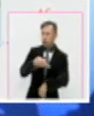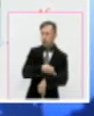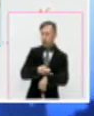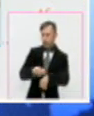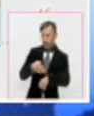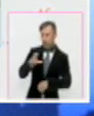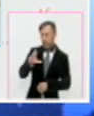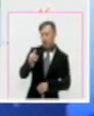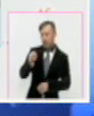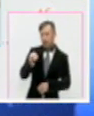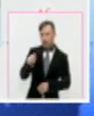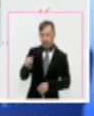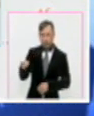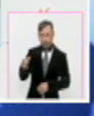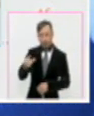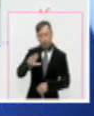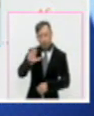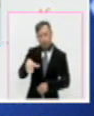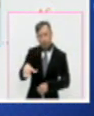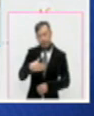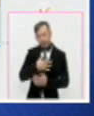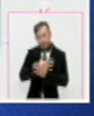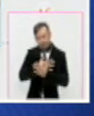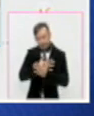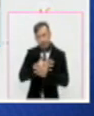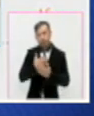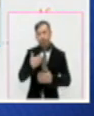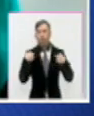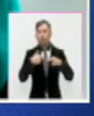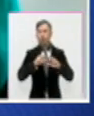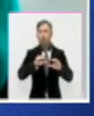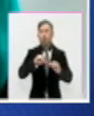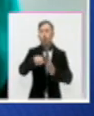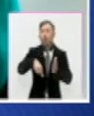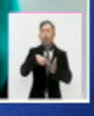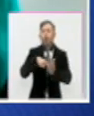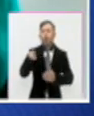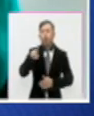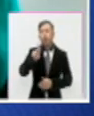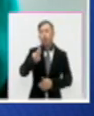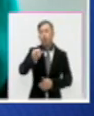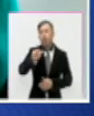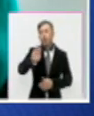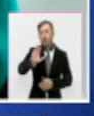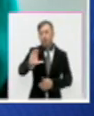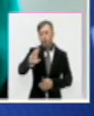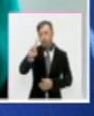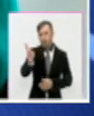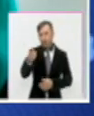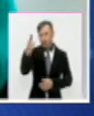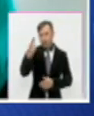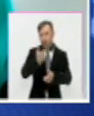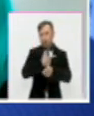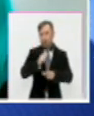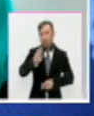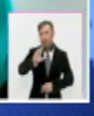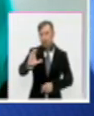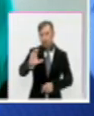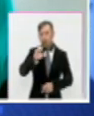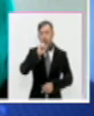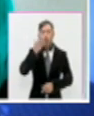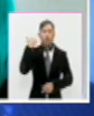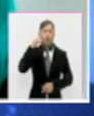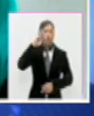Llosa. Fue una de las expresiones que describían aquel sistema que dejamos atrás, justamente excluyendo al gobierno